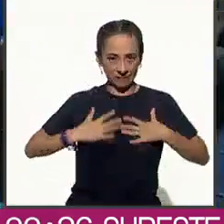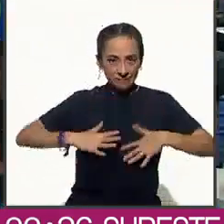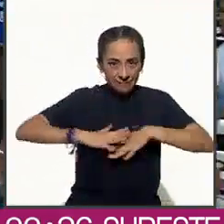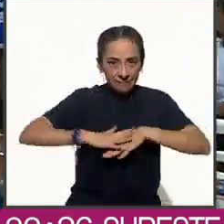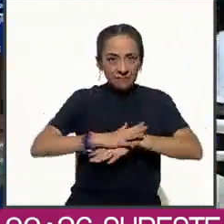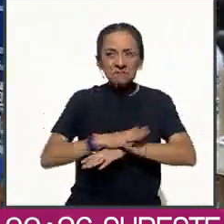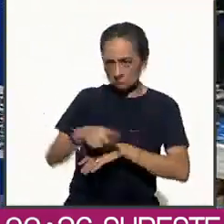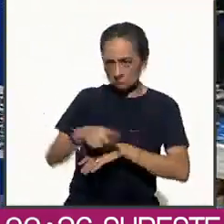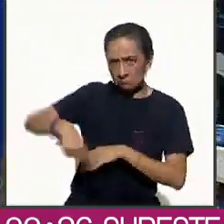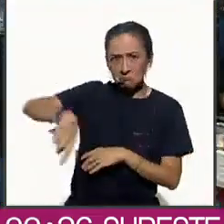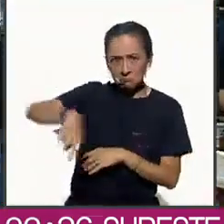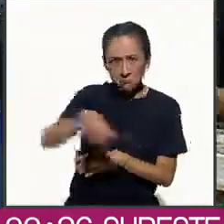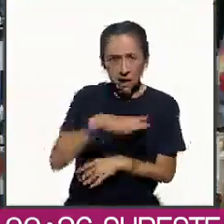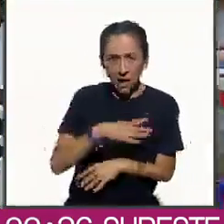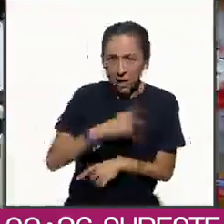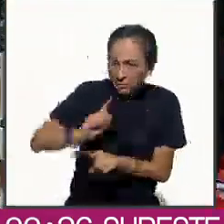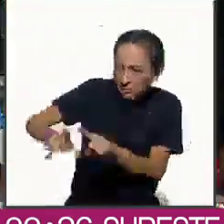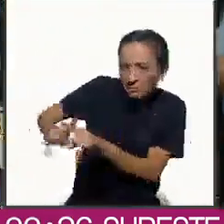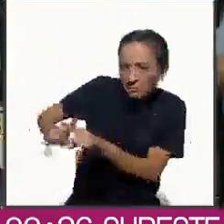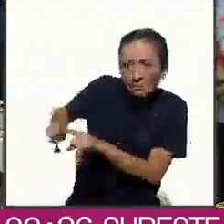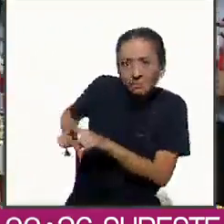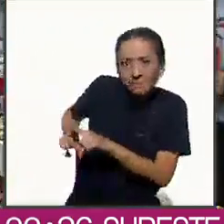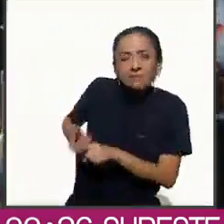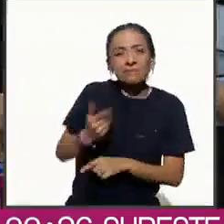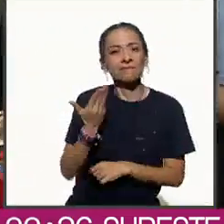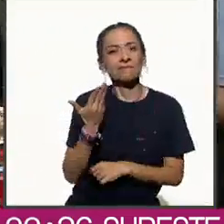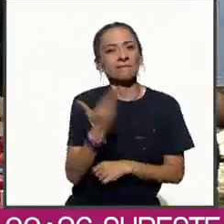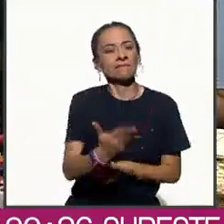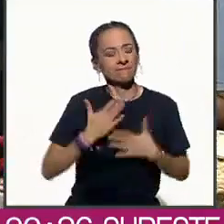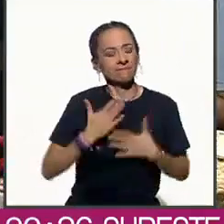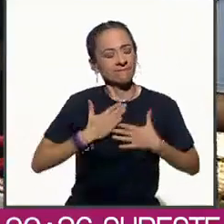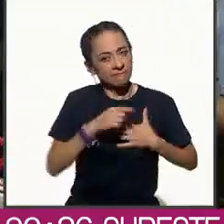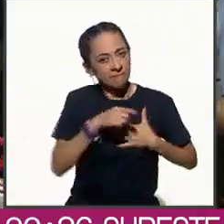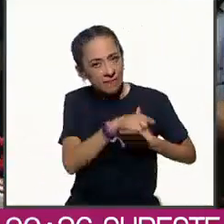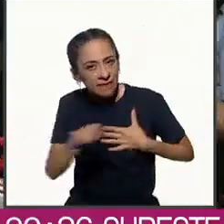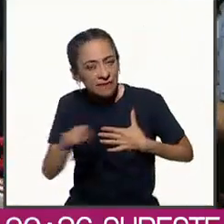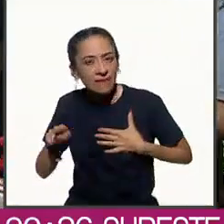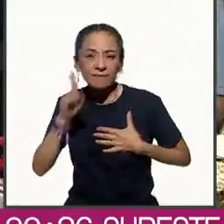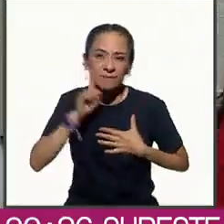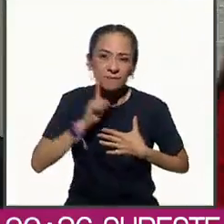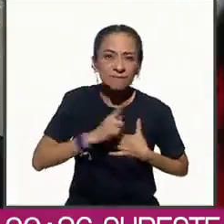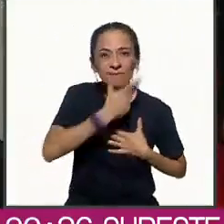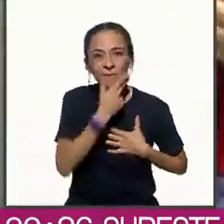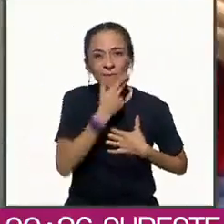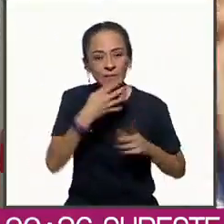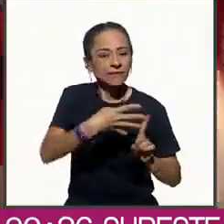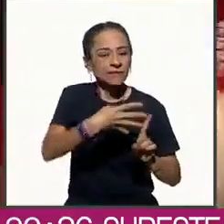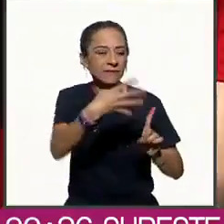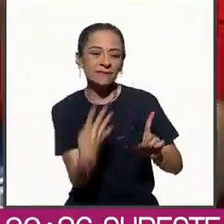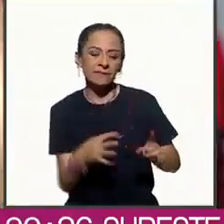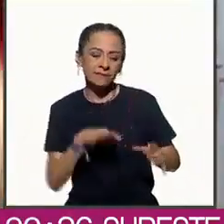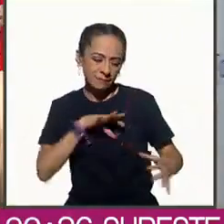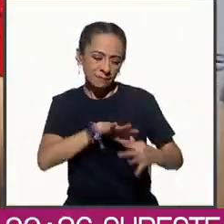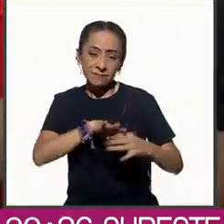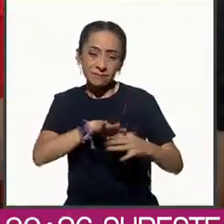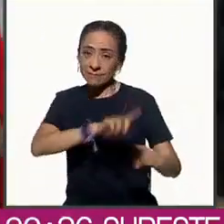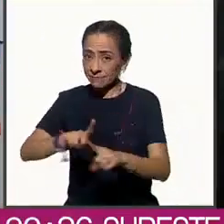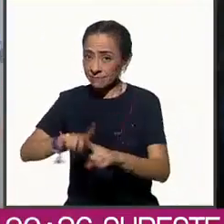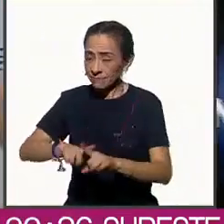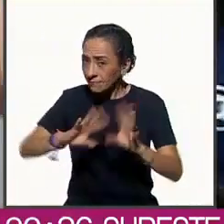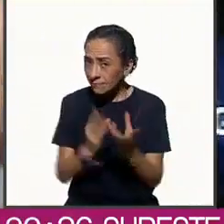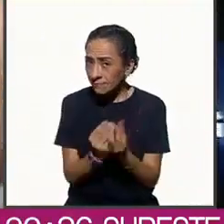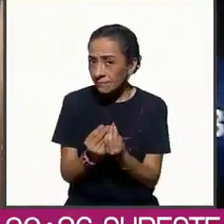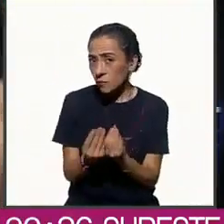exigir que se garanticen sus derechos fundamentales para ellas, ellos y ellas. Se trata de 900.000